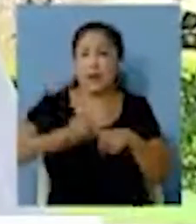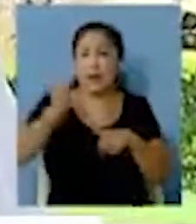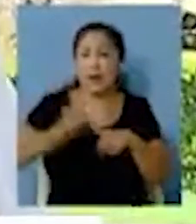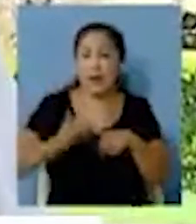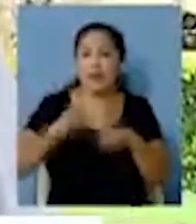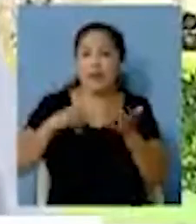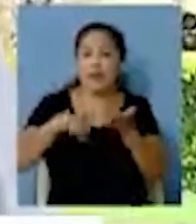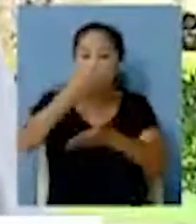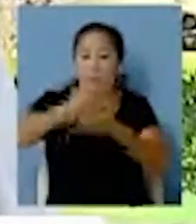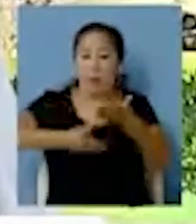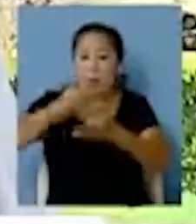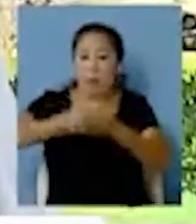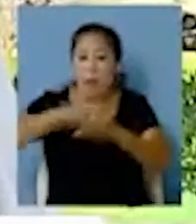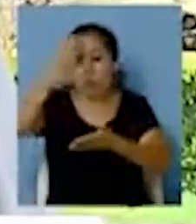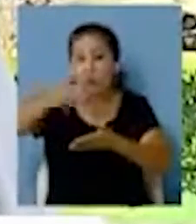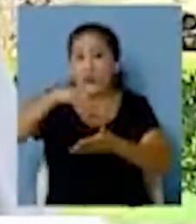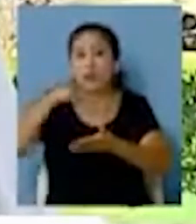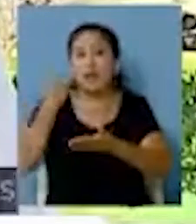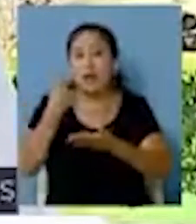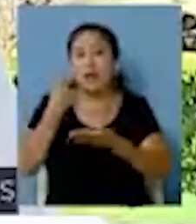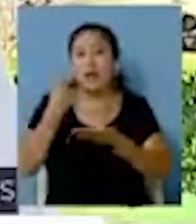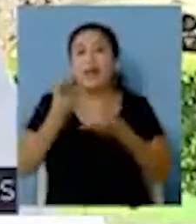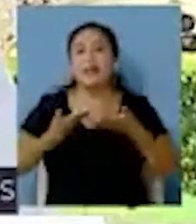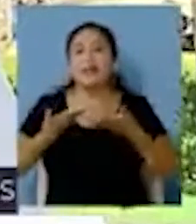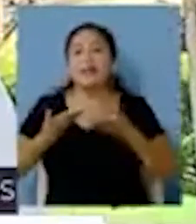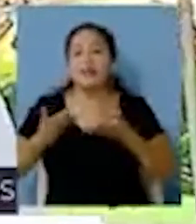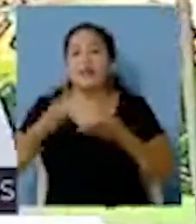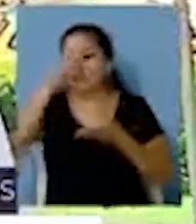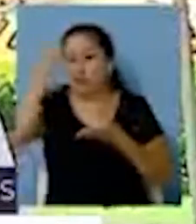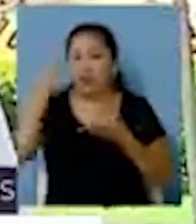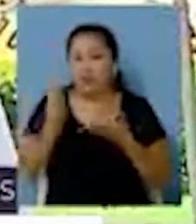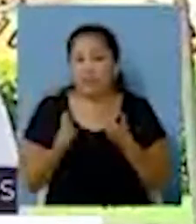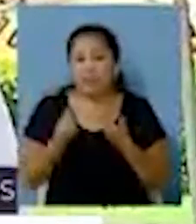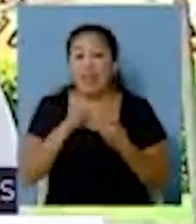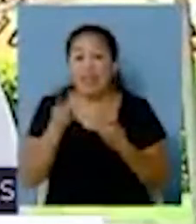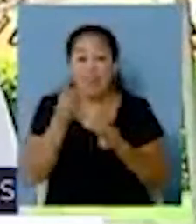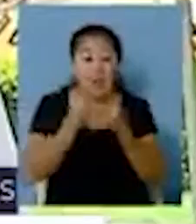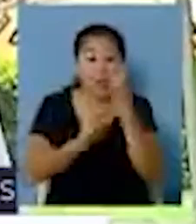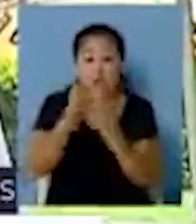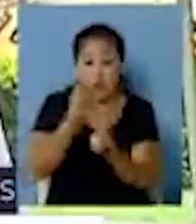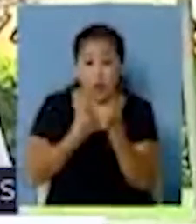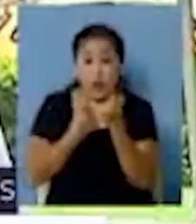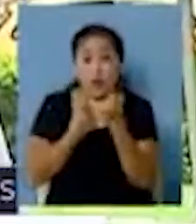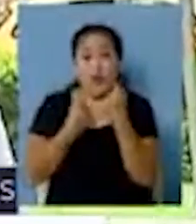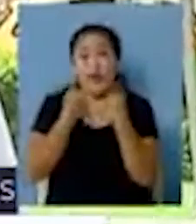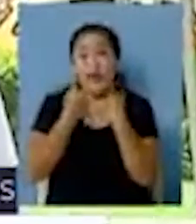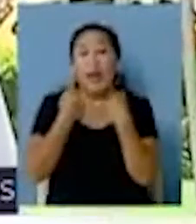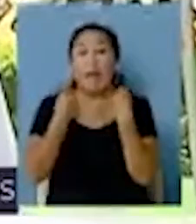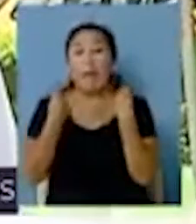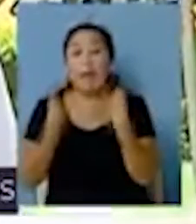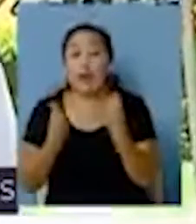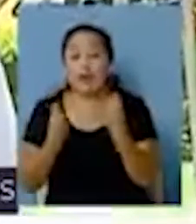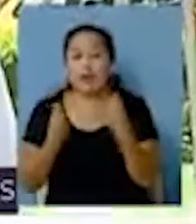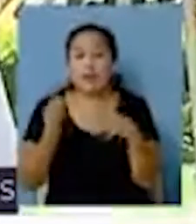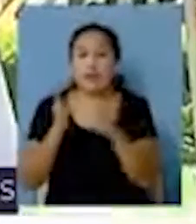ya la notificación por parte de Nación Servicio, que es el ente que regula y que maneja todo lo que es